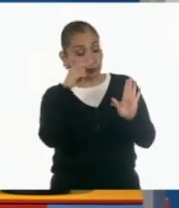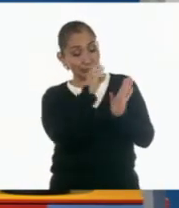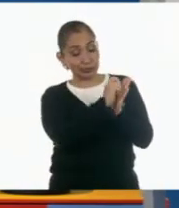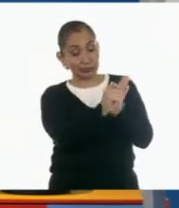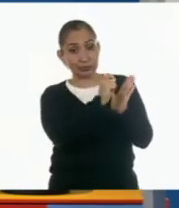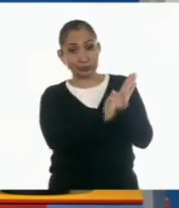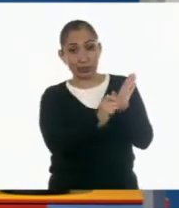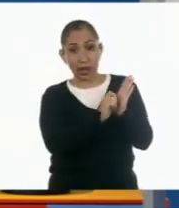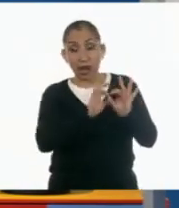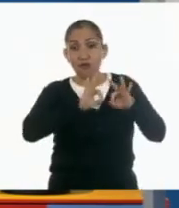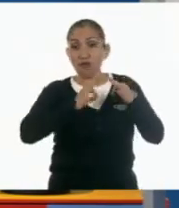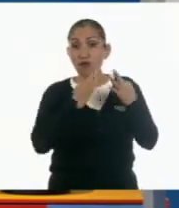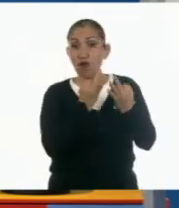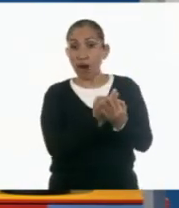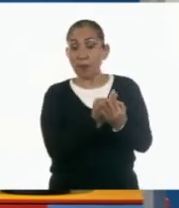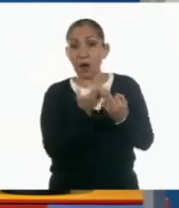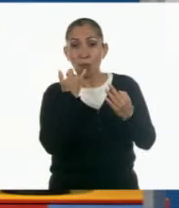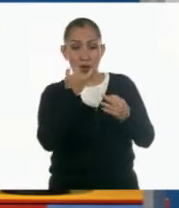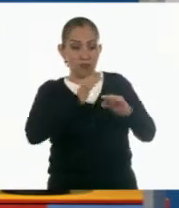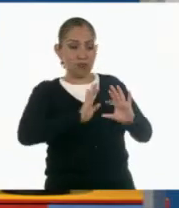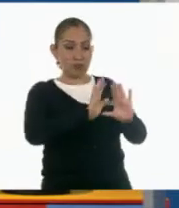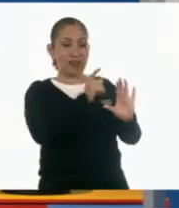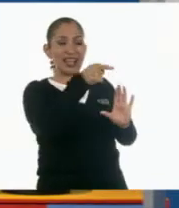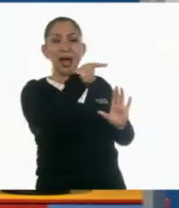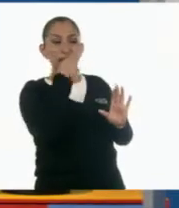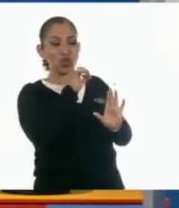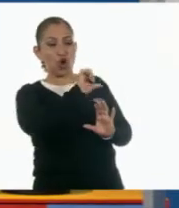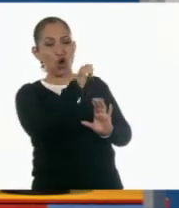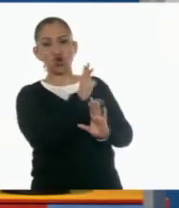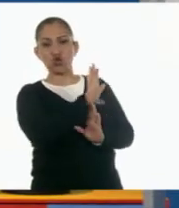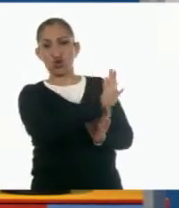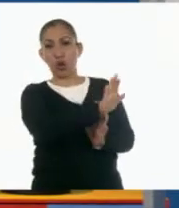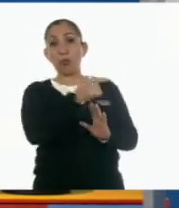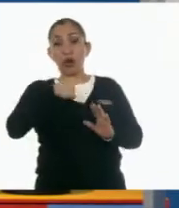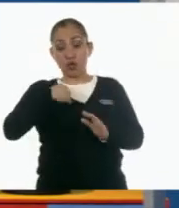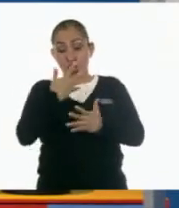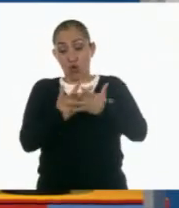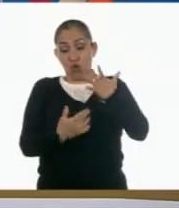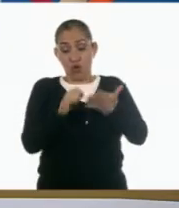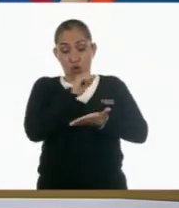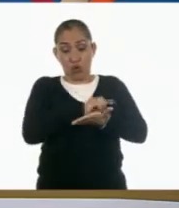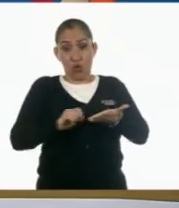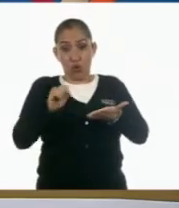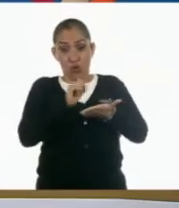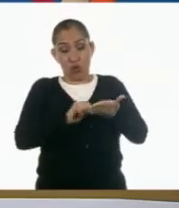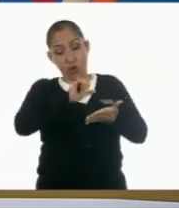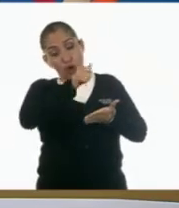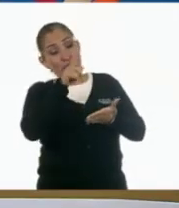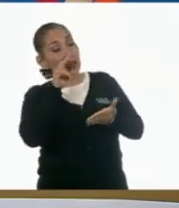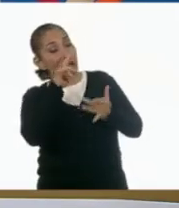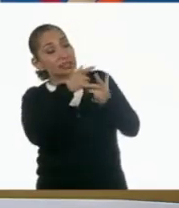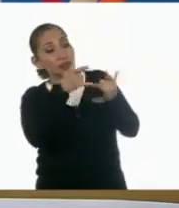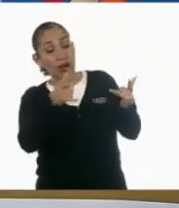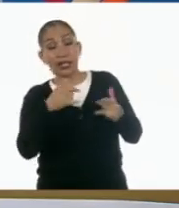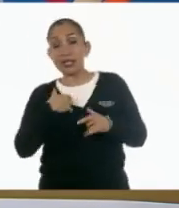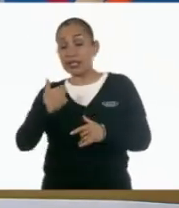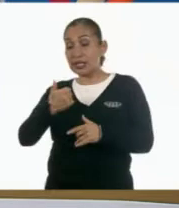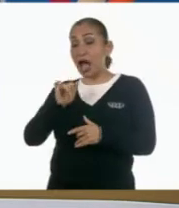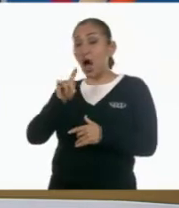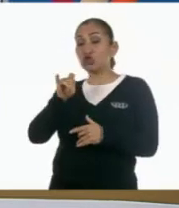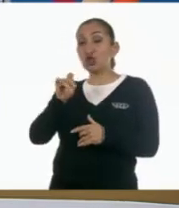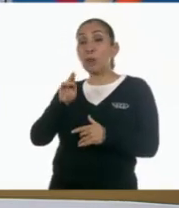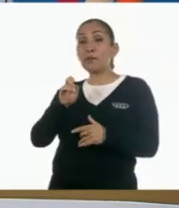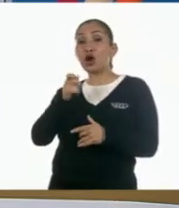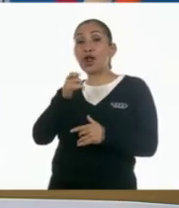presentar de una manera impersonal, porque alguien más los está redactando, y en la autobiografía va a ser de